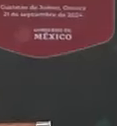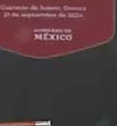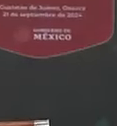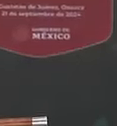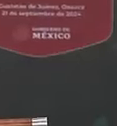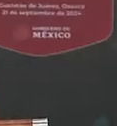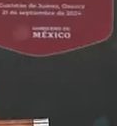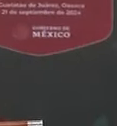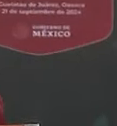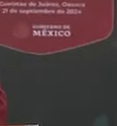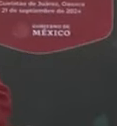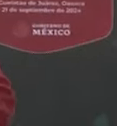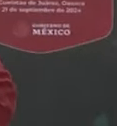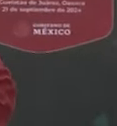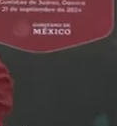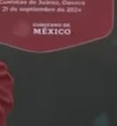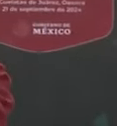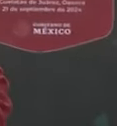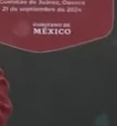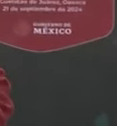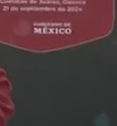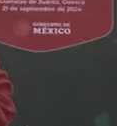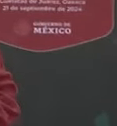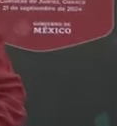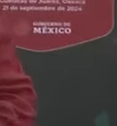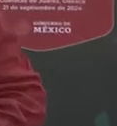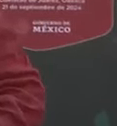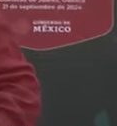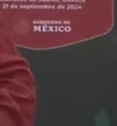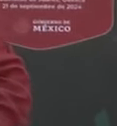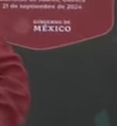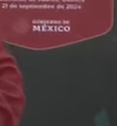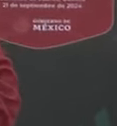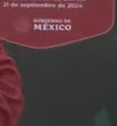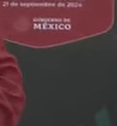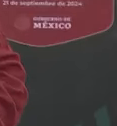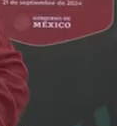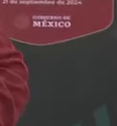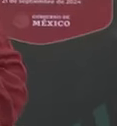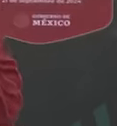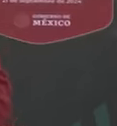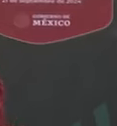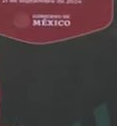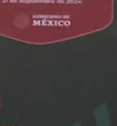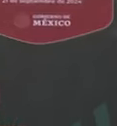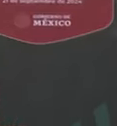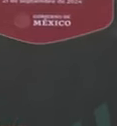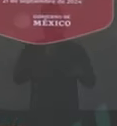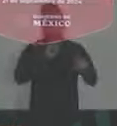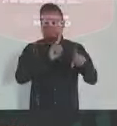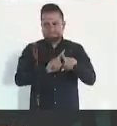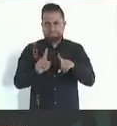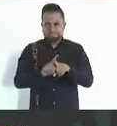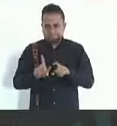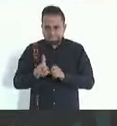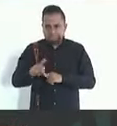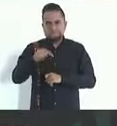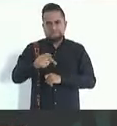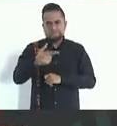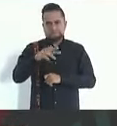Amigas, amigos de Guelatao, de pueblos,